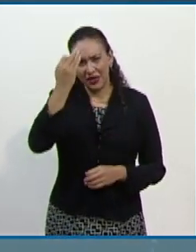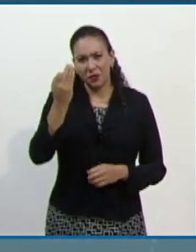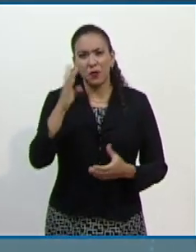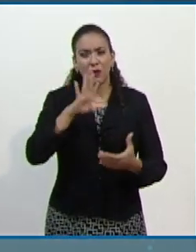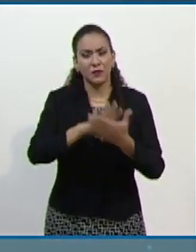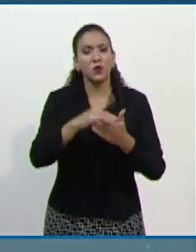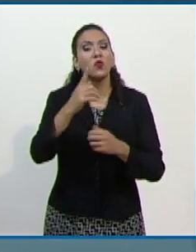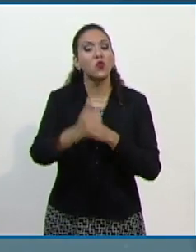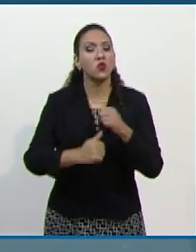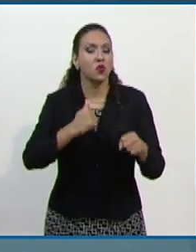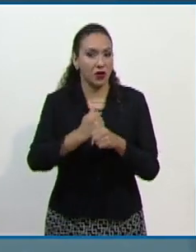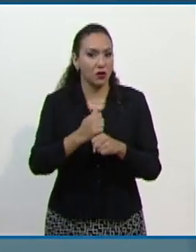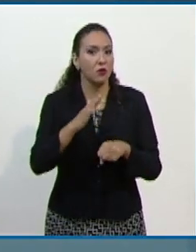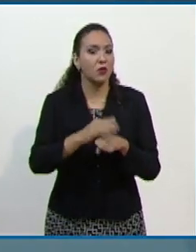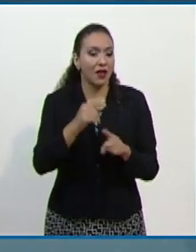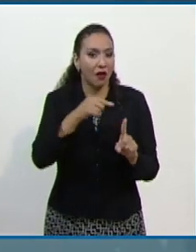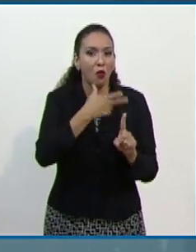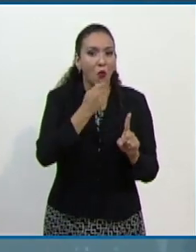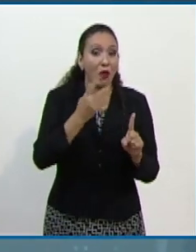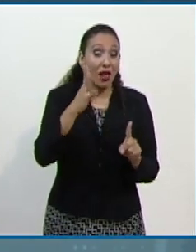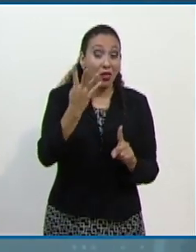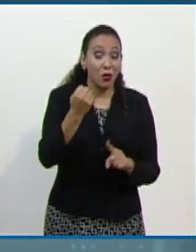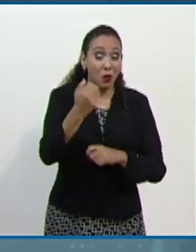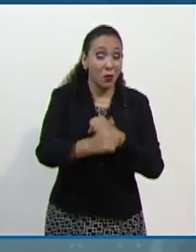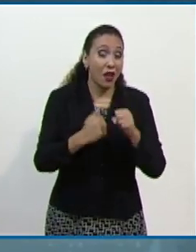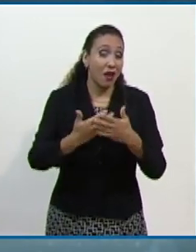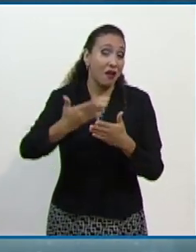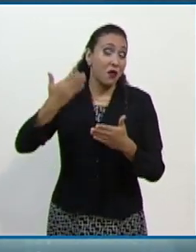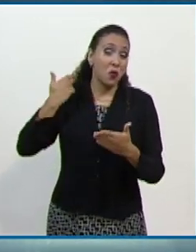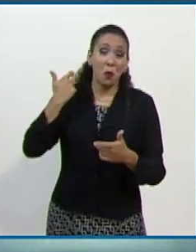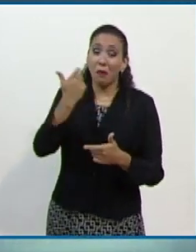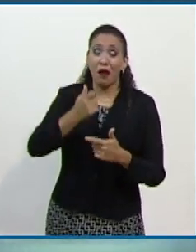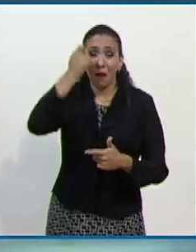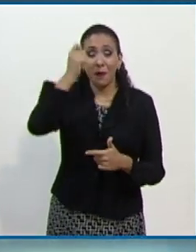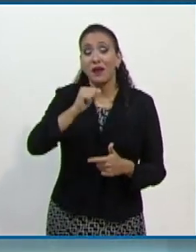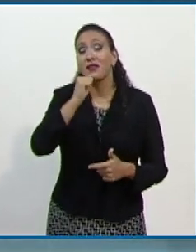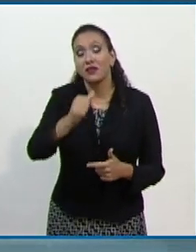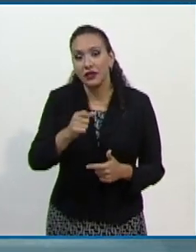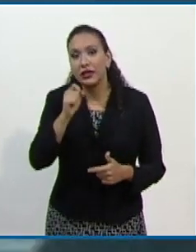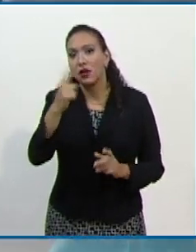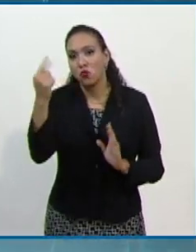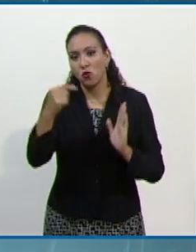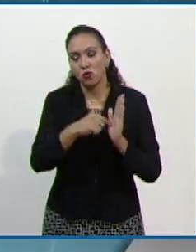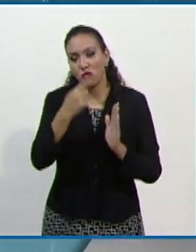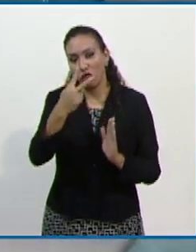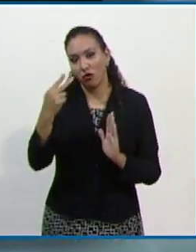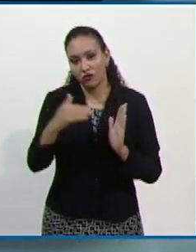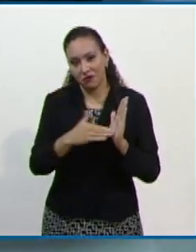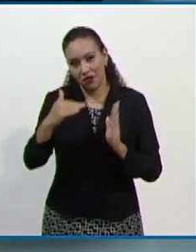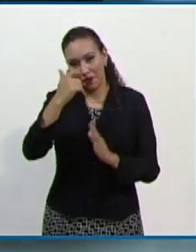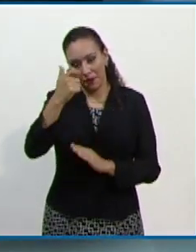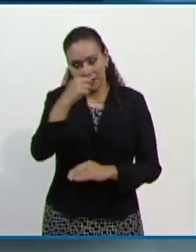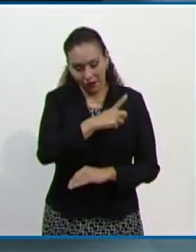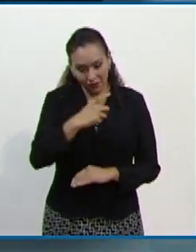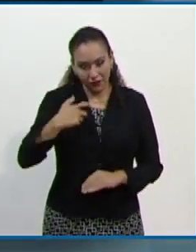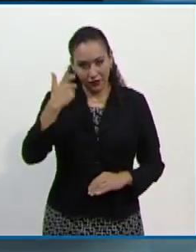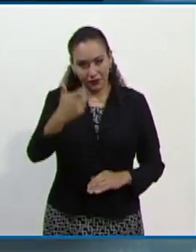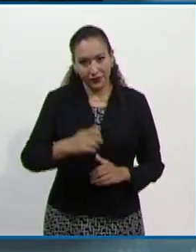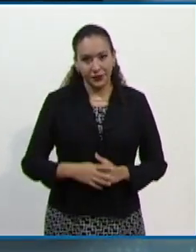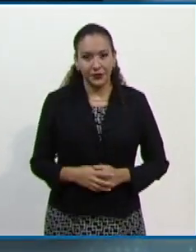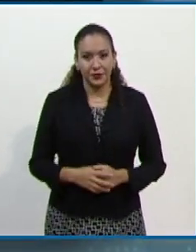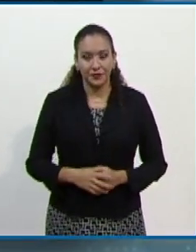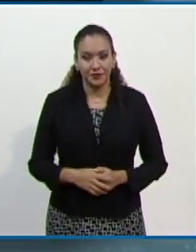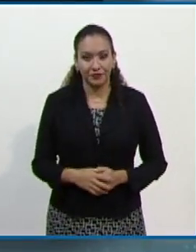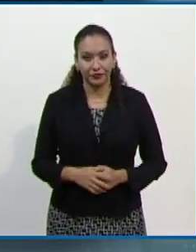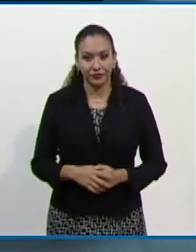derechos políticos y el pago de la reparación del daño por 1.2 millones de pesos. A partir del